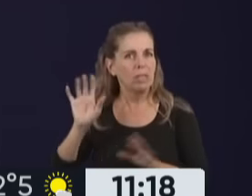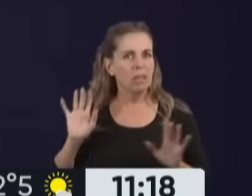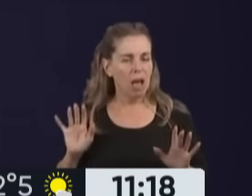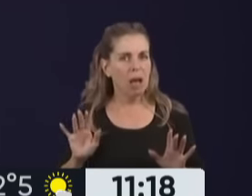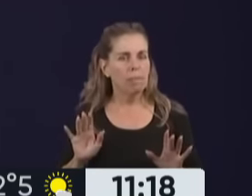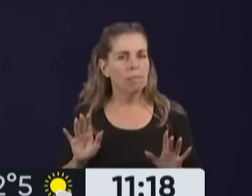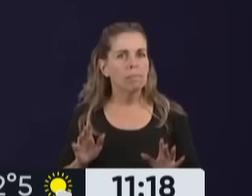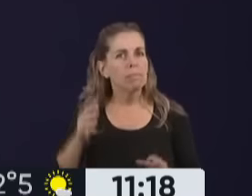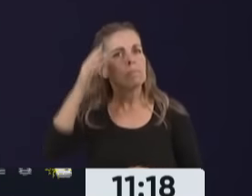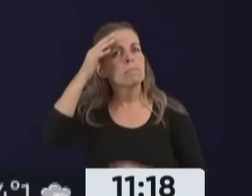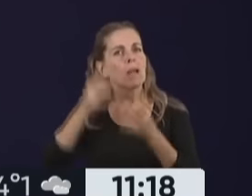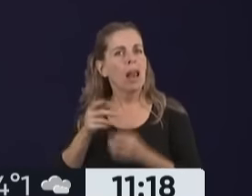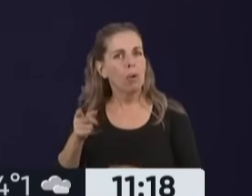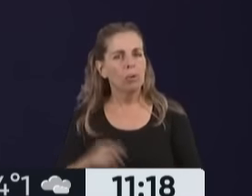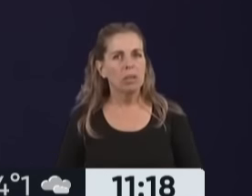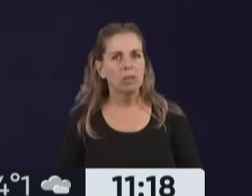efectivamente